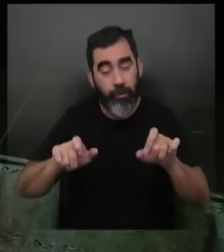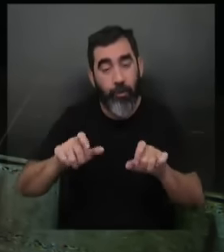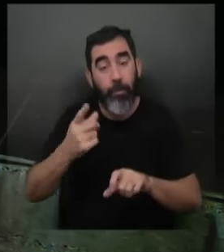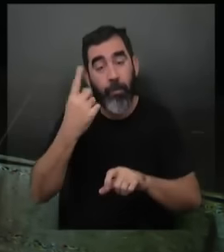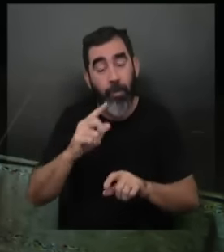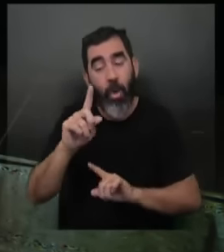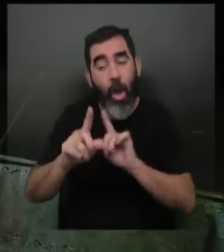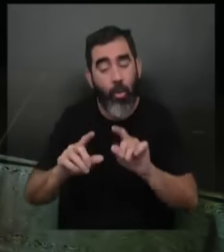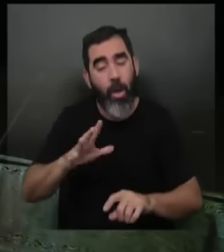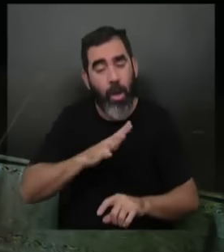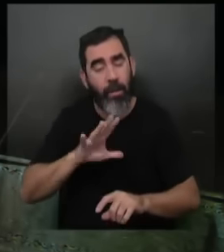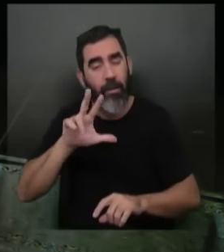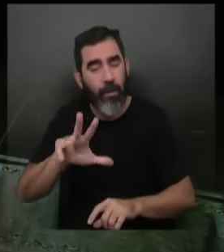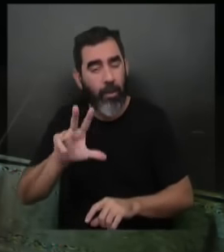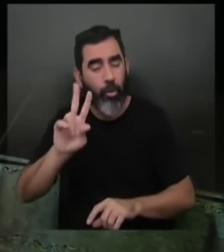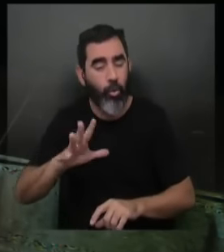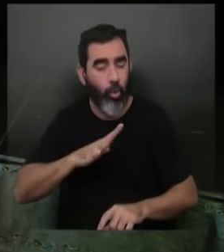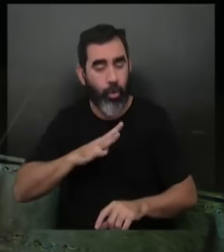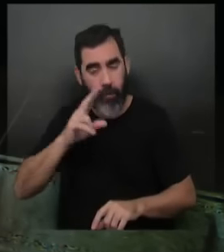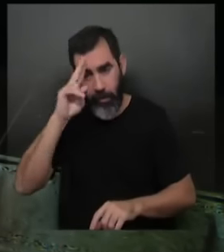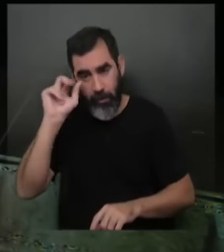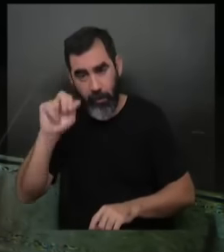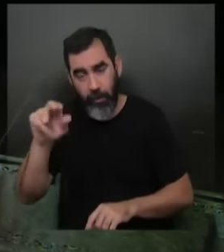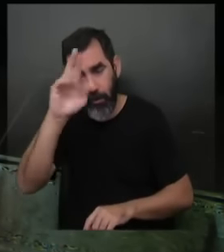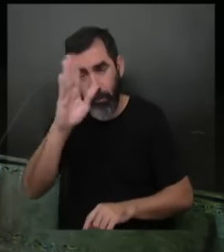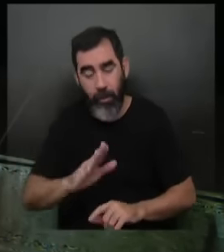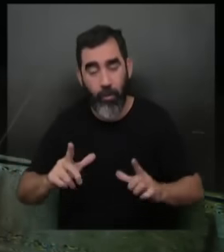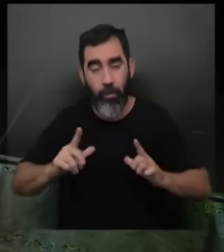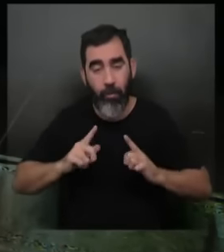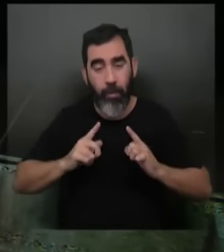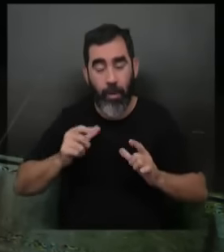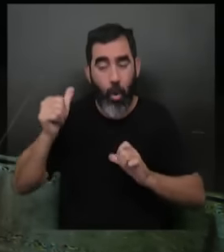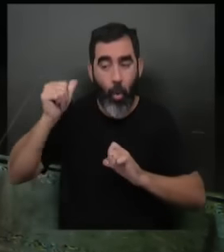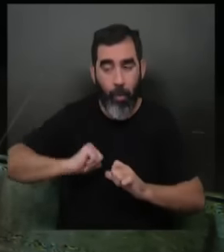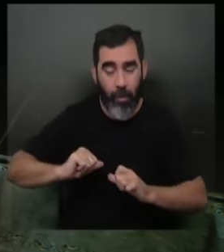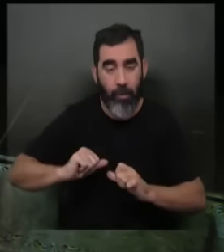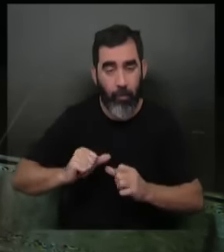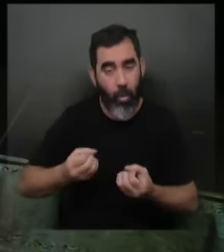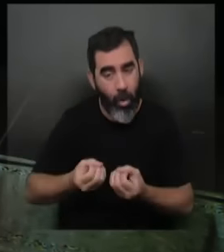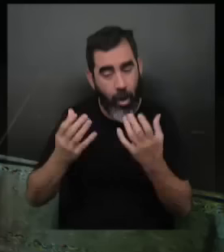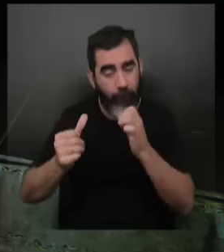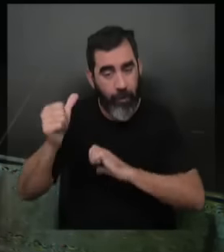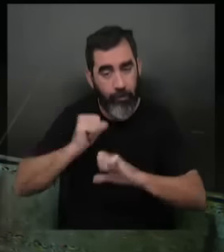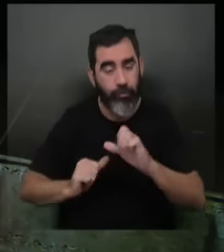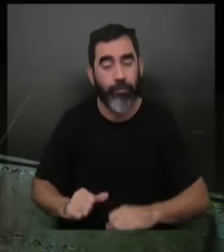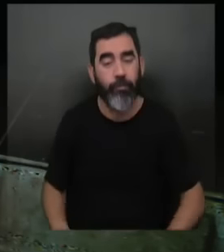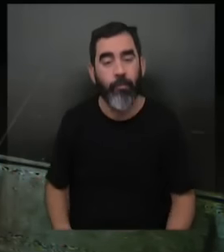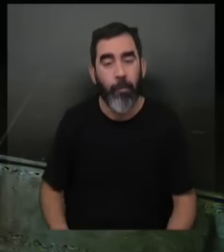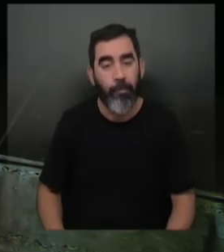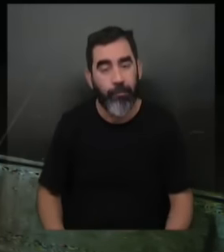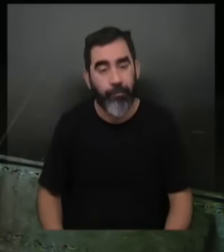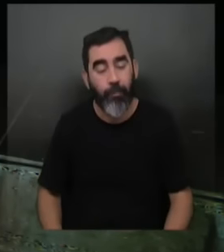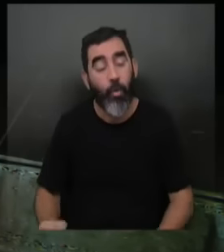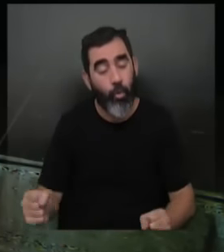pero quedan al menos tres uruguayos internados en Brasil a la espera de ser intervenidos dada la entidad de sus lesiones Esto fue